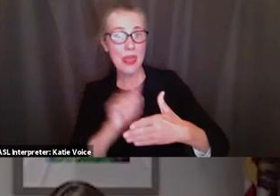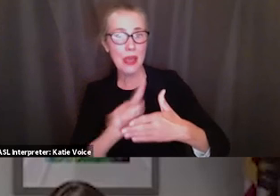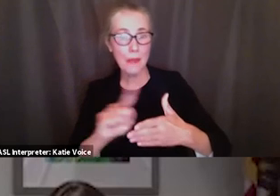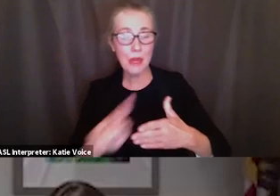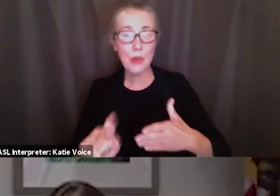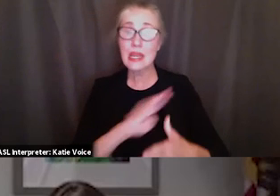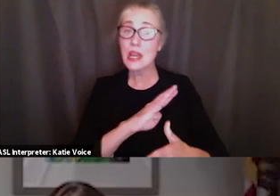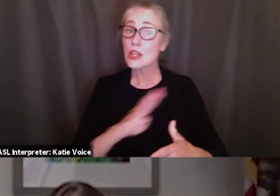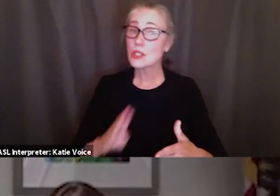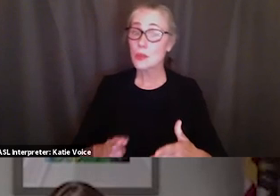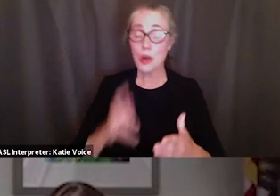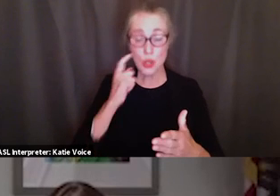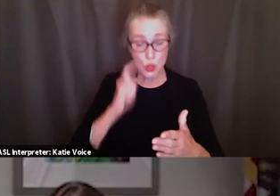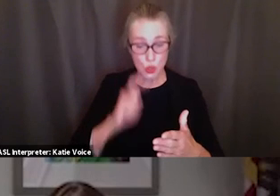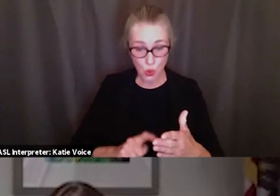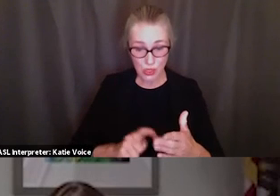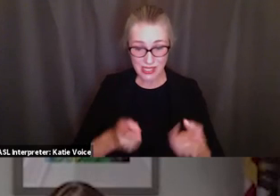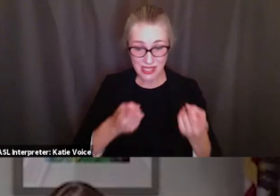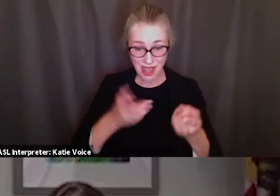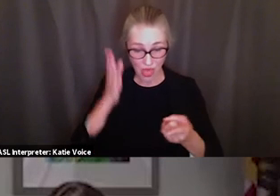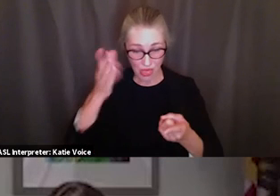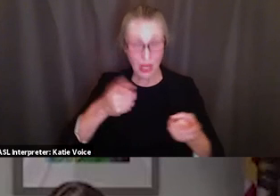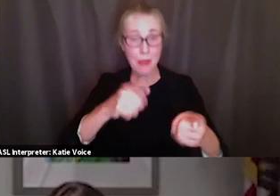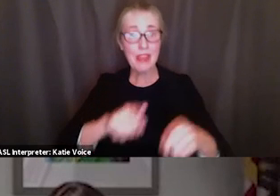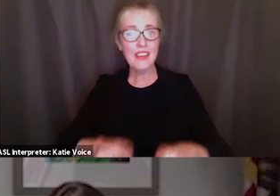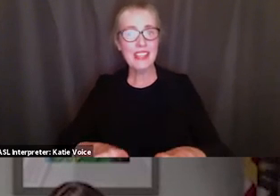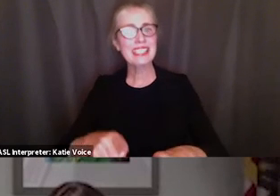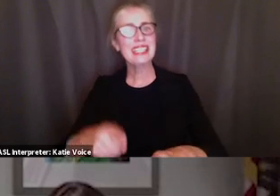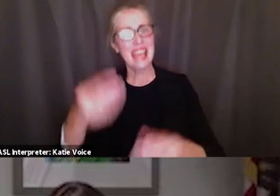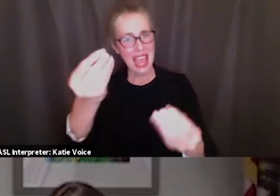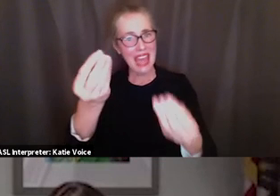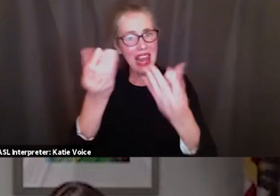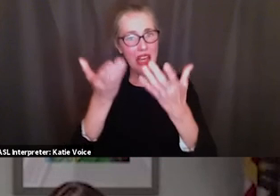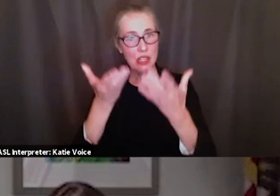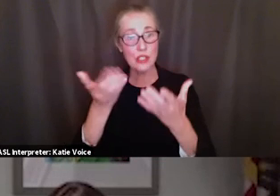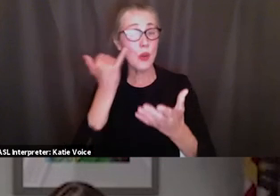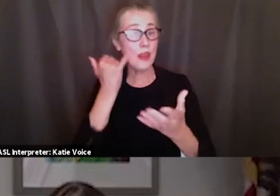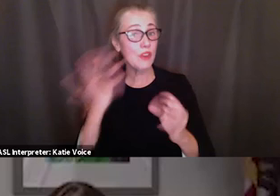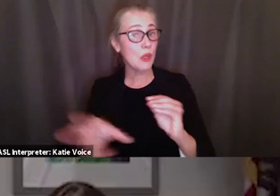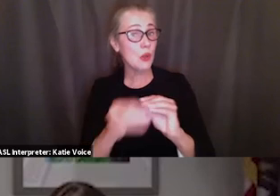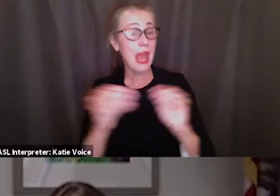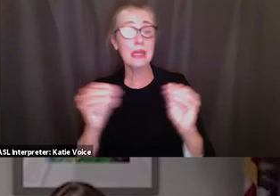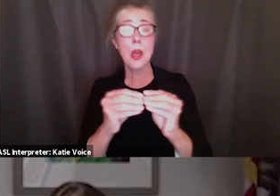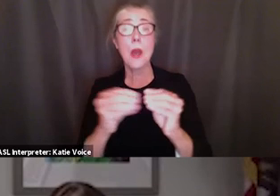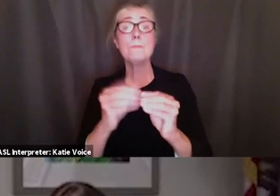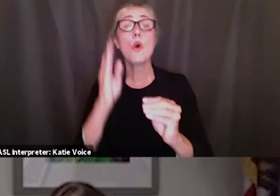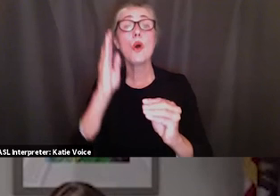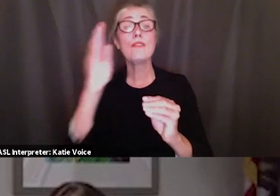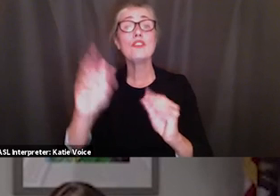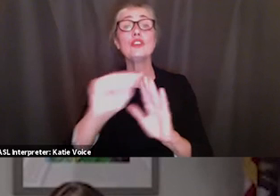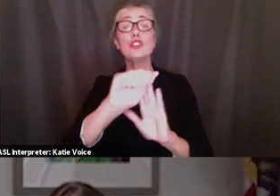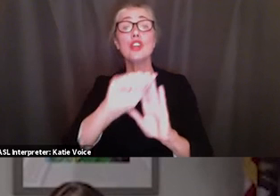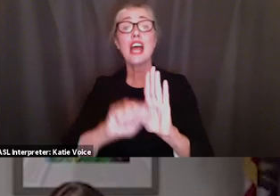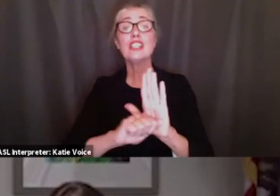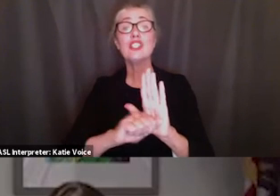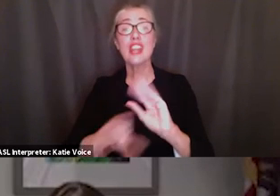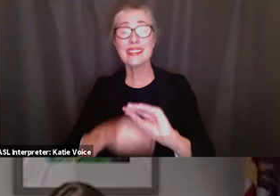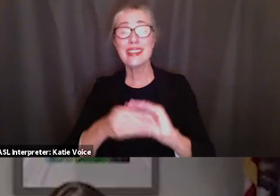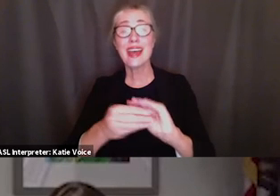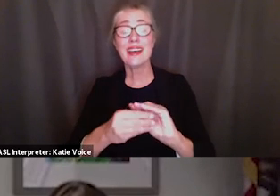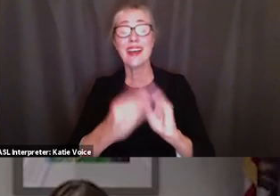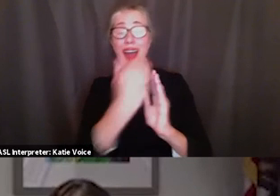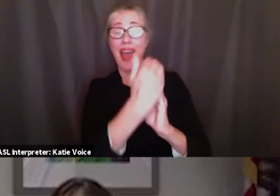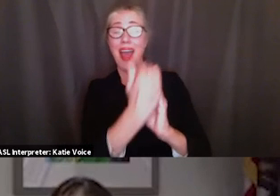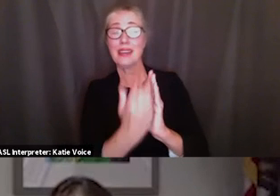eventos siguientes y dejemos a la doctora Maldonado o a mí si desean agregar cualquier asunto subsecuente en las órdenes del día